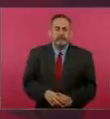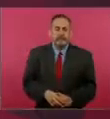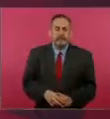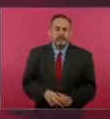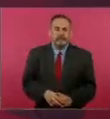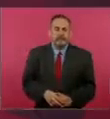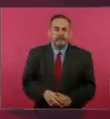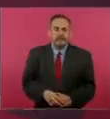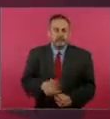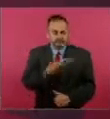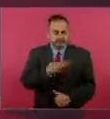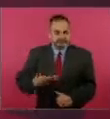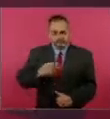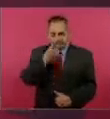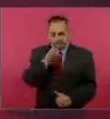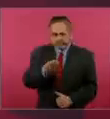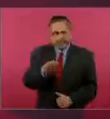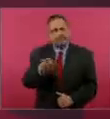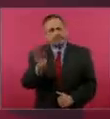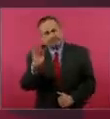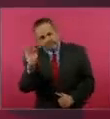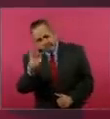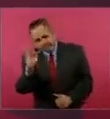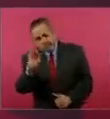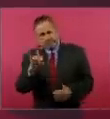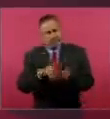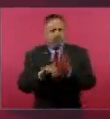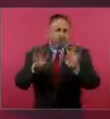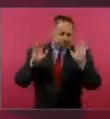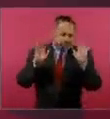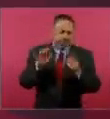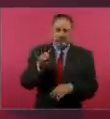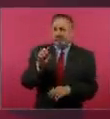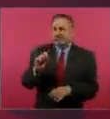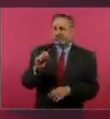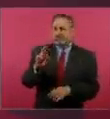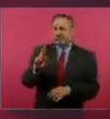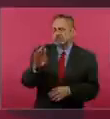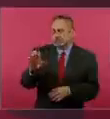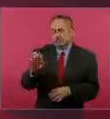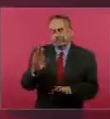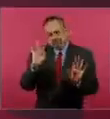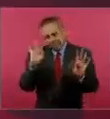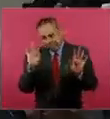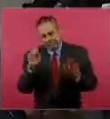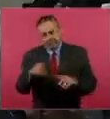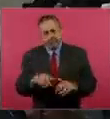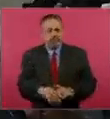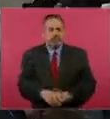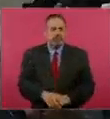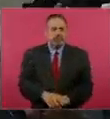¿6 de junio? Ah, puede ser que lo haya hecho la Secretaría de Relaciones, pero